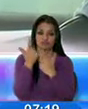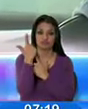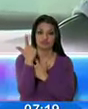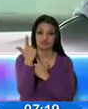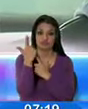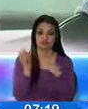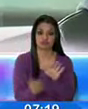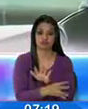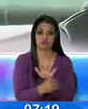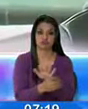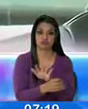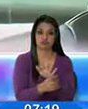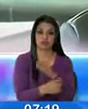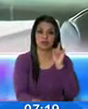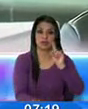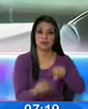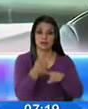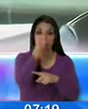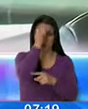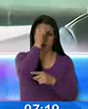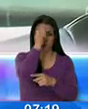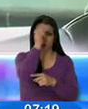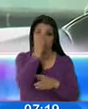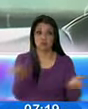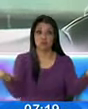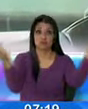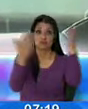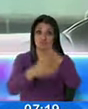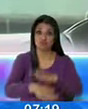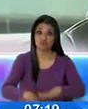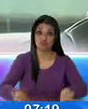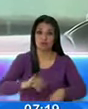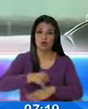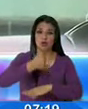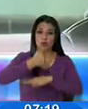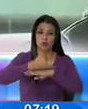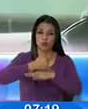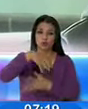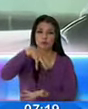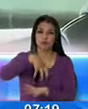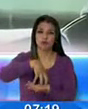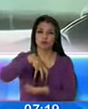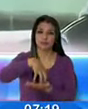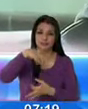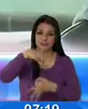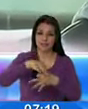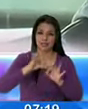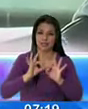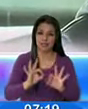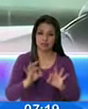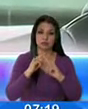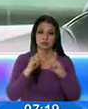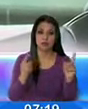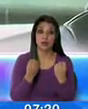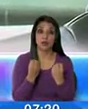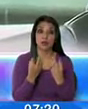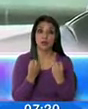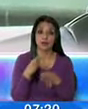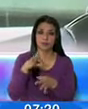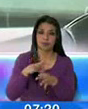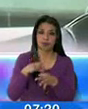domingo, el momento en el cual la Junta Provincial Electoral se instalará para realizar el